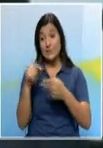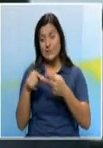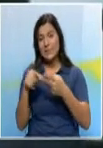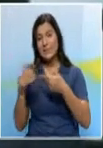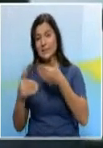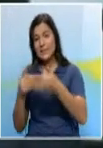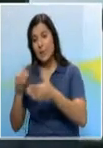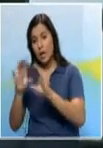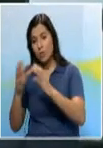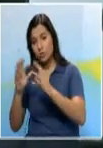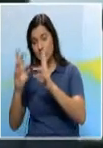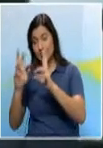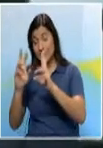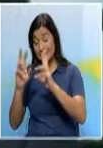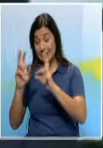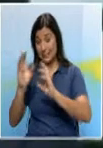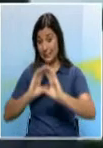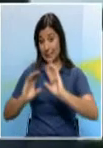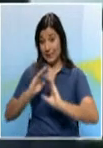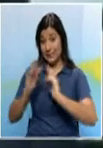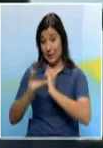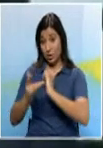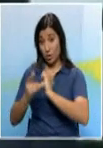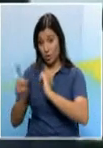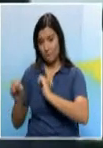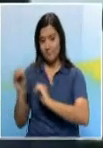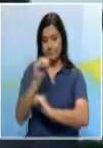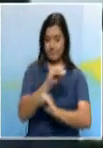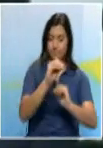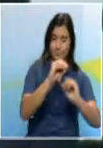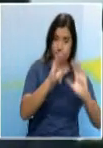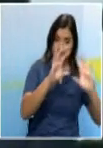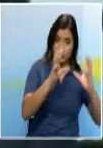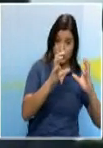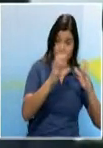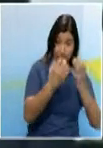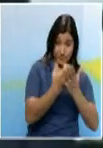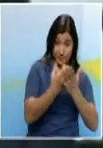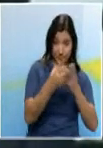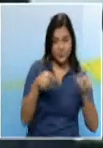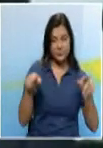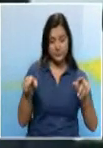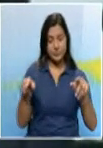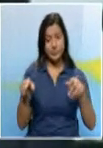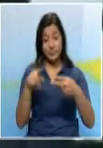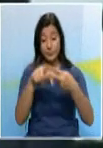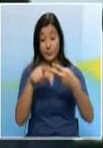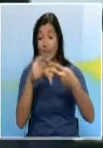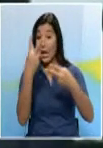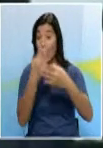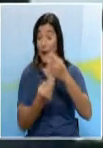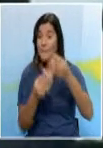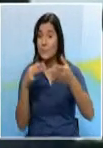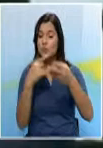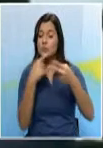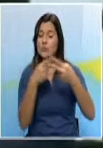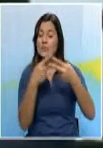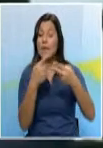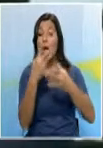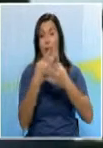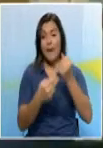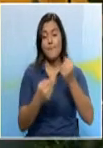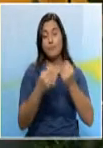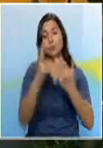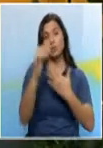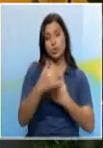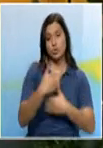en la Comisión de Ciencia, Tecnología y Educación. De ese análisis que hace la Academia Centroamérica, se observa que ambos proyectos tienen